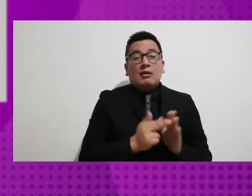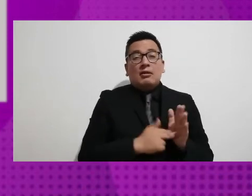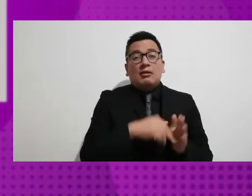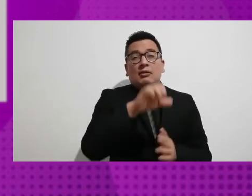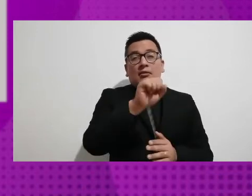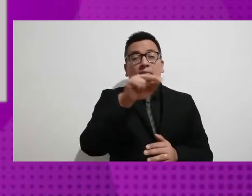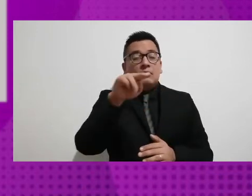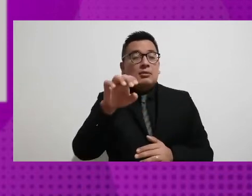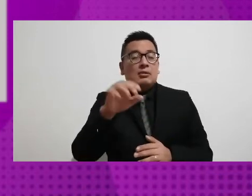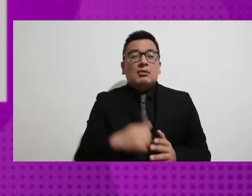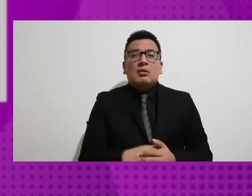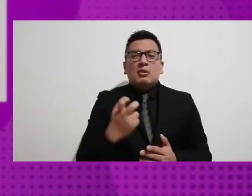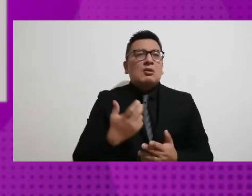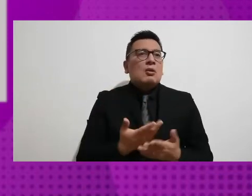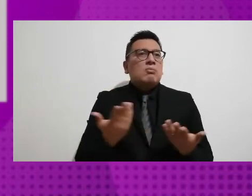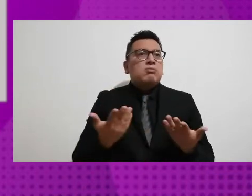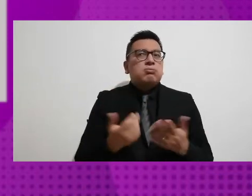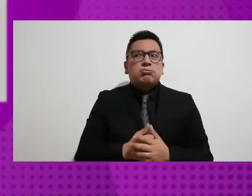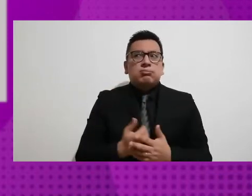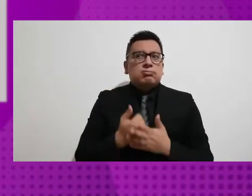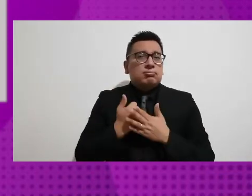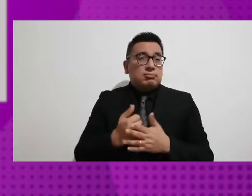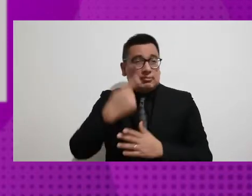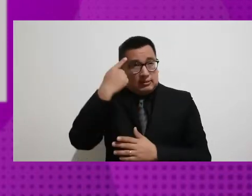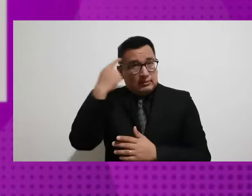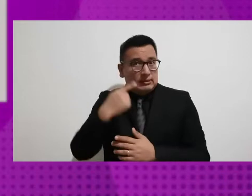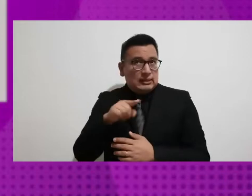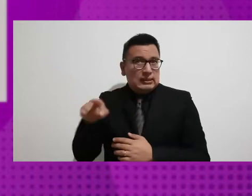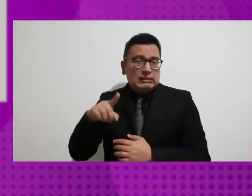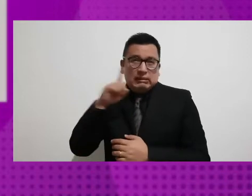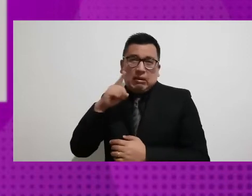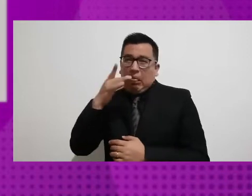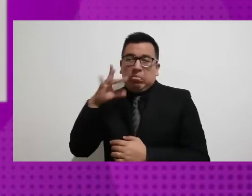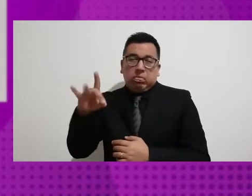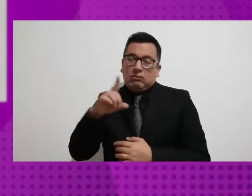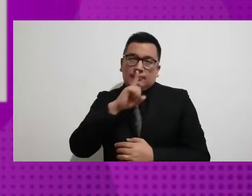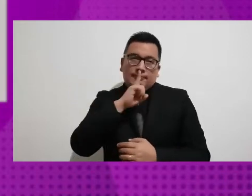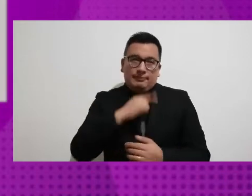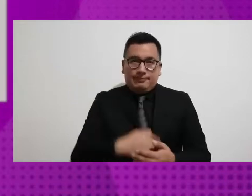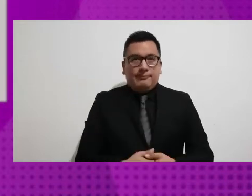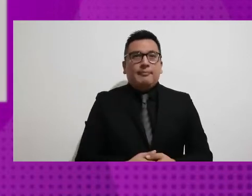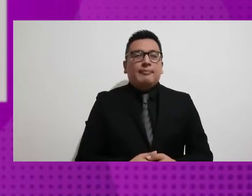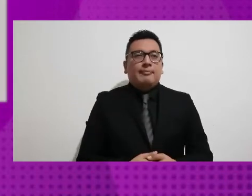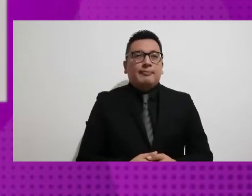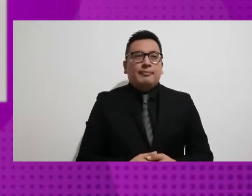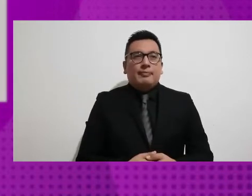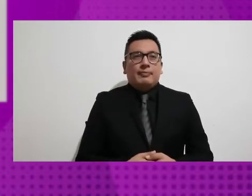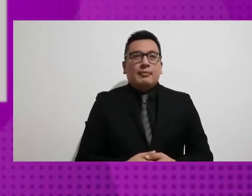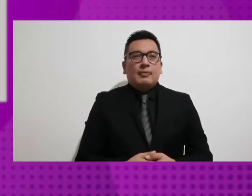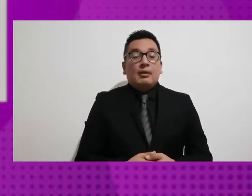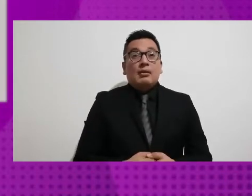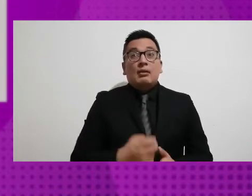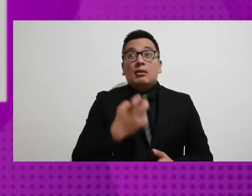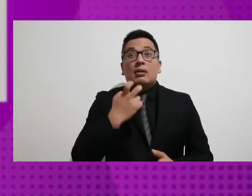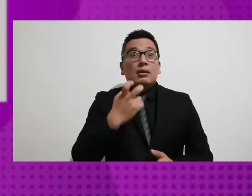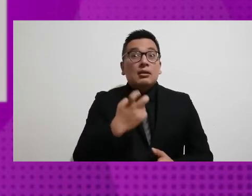ha implementado medidas para combatirla, prevenirla y erradicarla, ¿sí? Y precisamente si